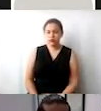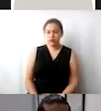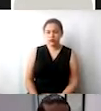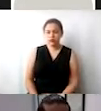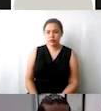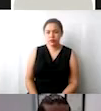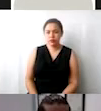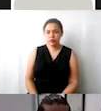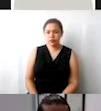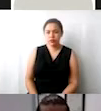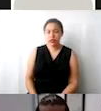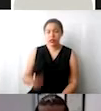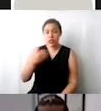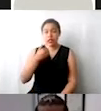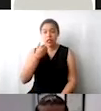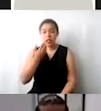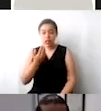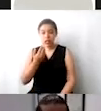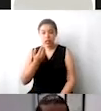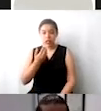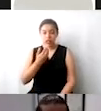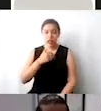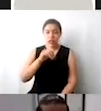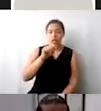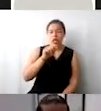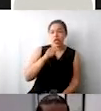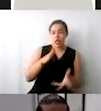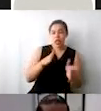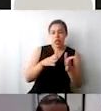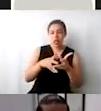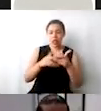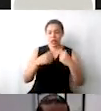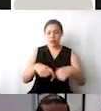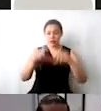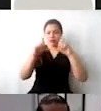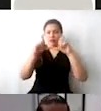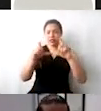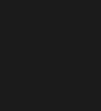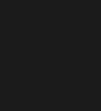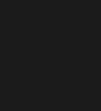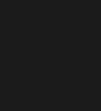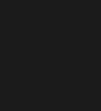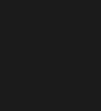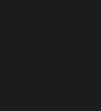Si gusta puede intentar cerrando el archivo y volviéndolo a abrir en tu escritorio, dejando de compartir.